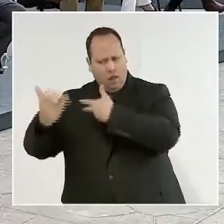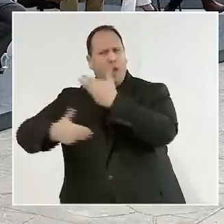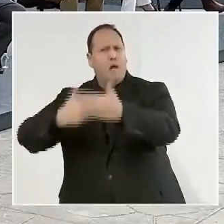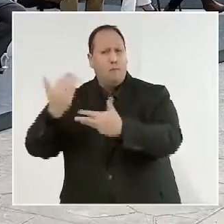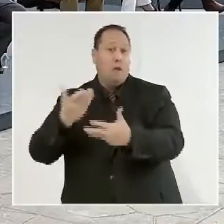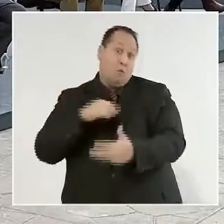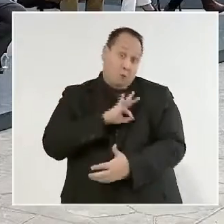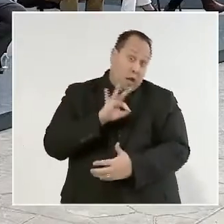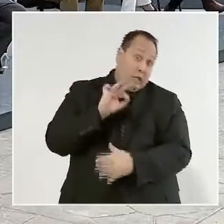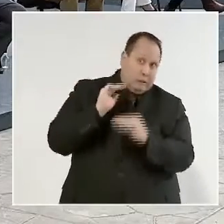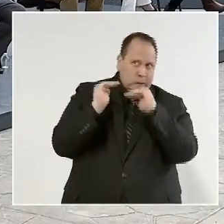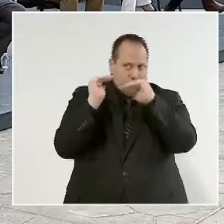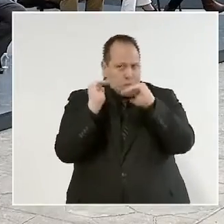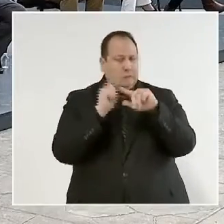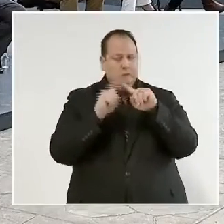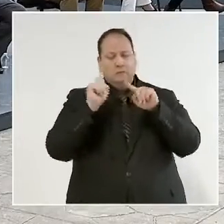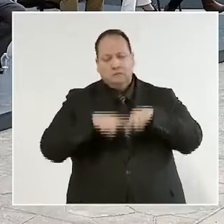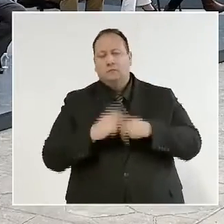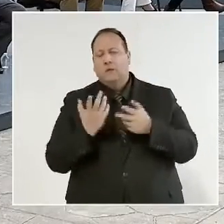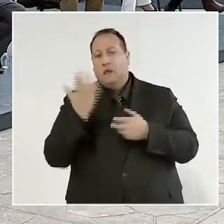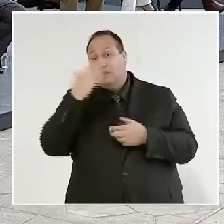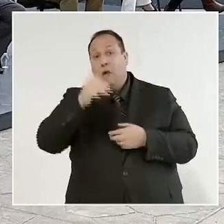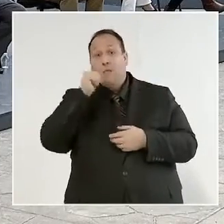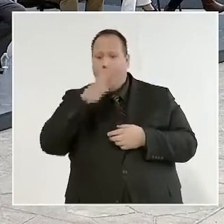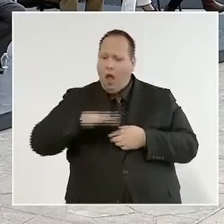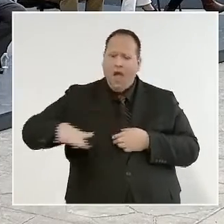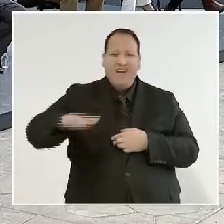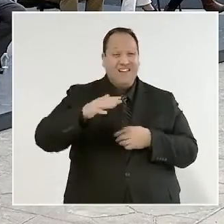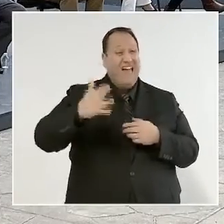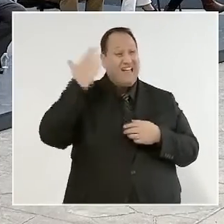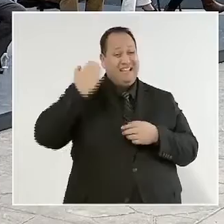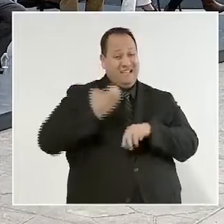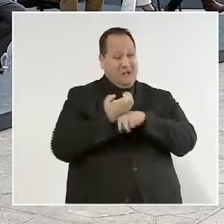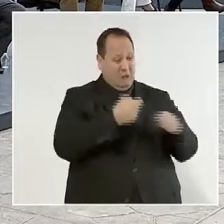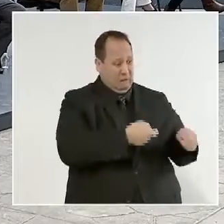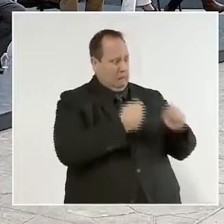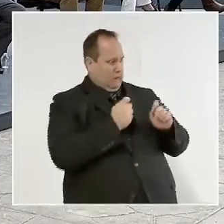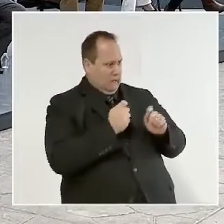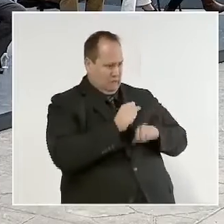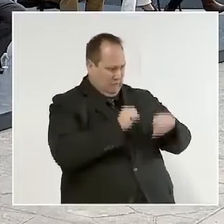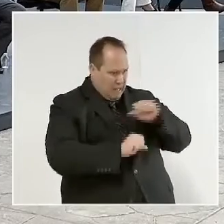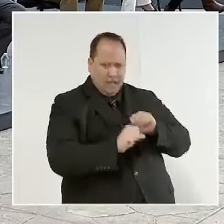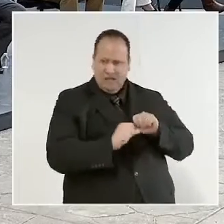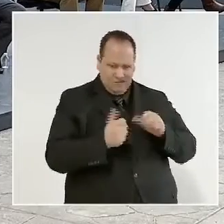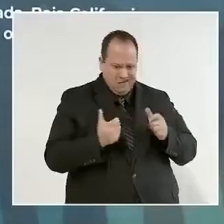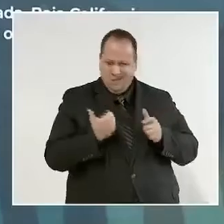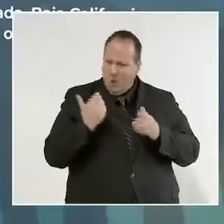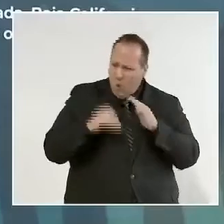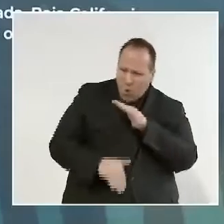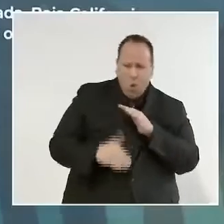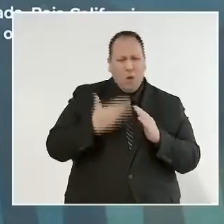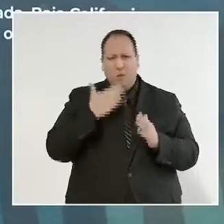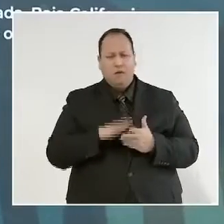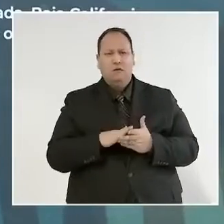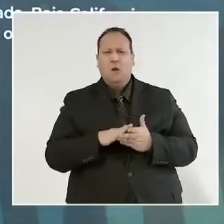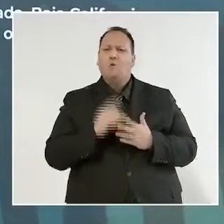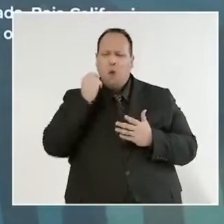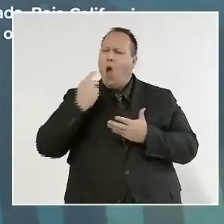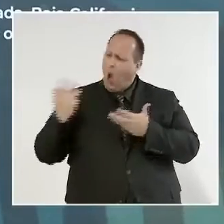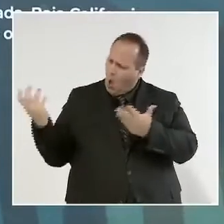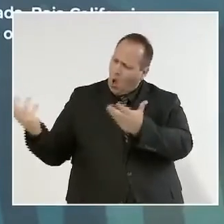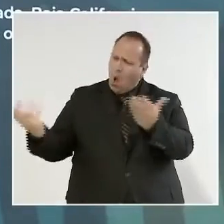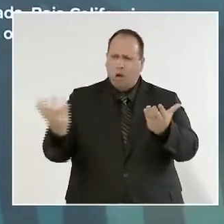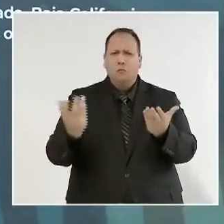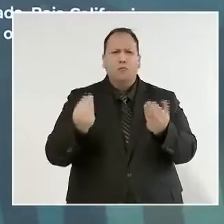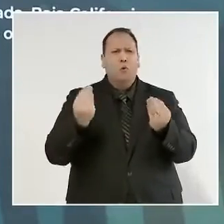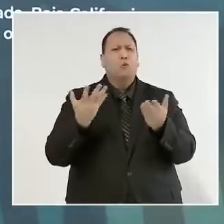de nuestras posibilidades, después de que le damos un Estado pues en quiebra en más de una manera. Sí, se hizo mucha obra, alguna